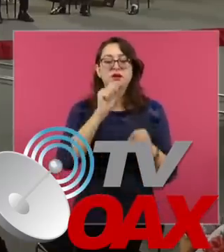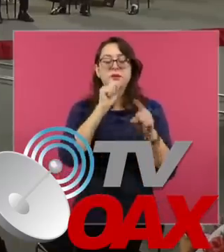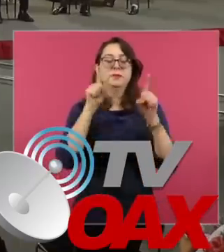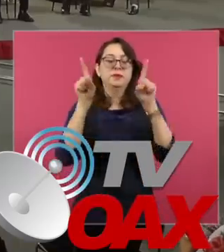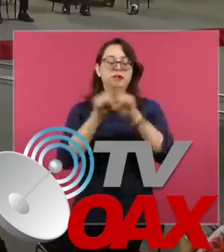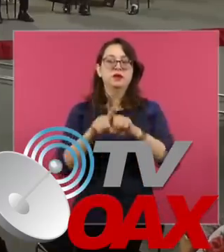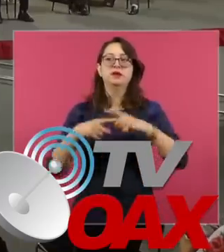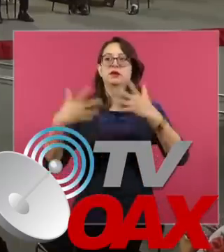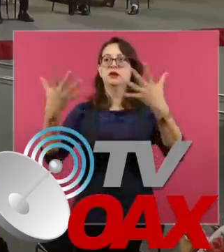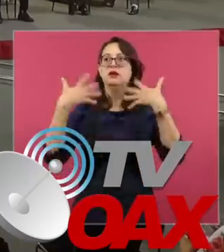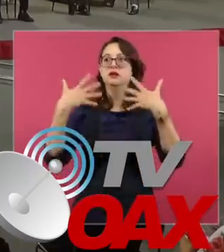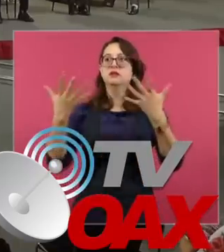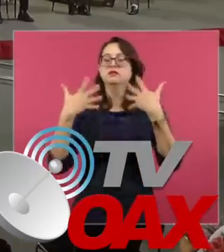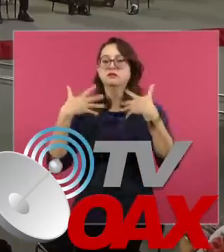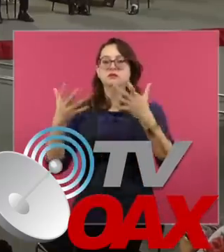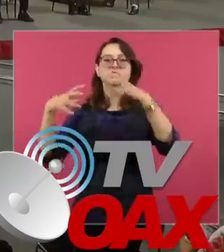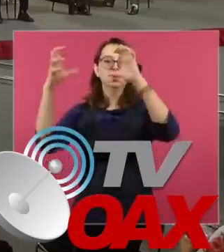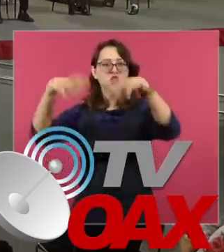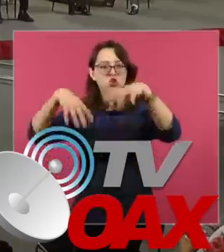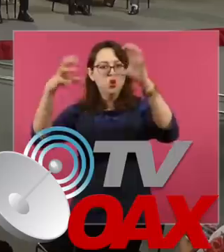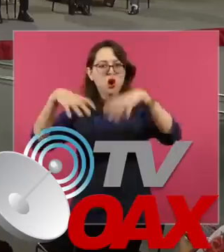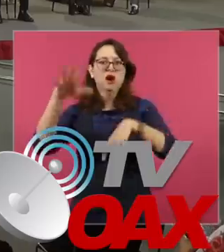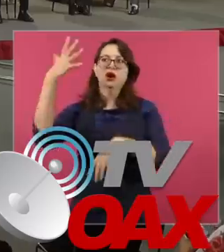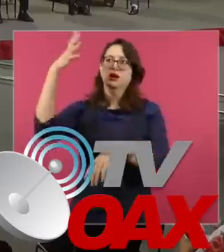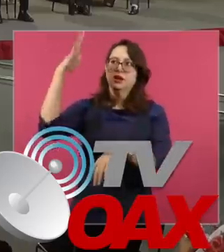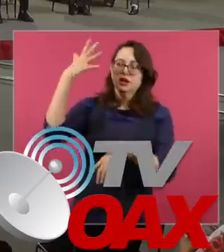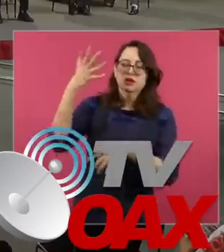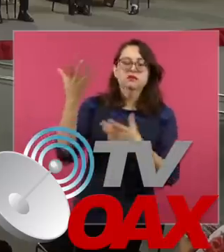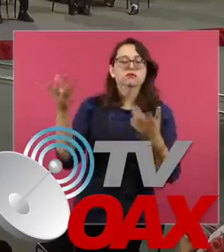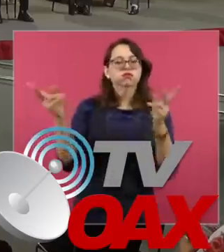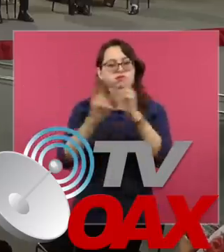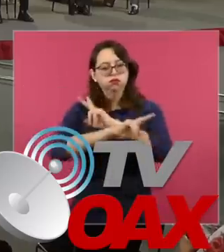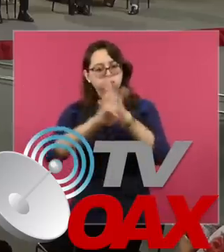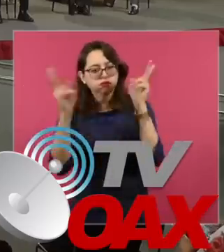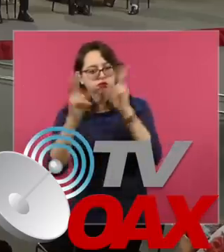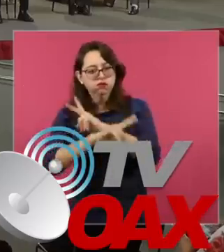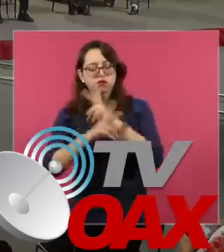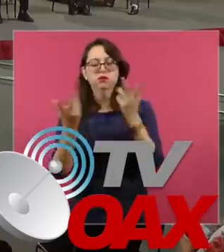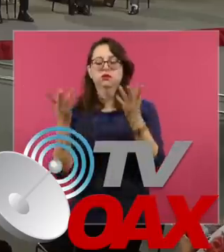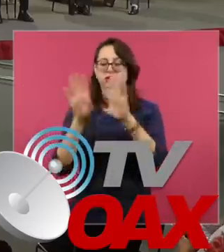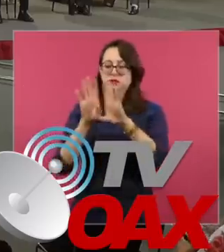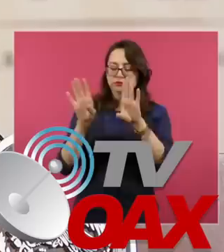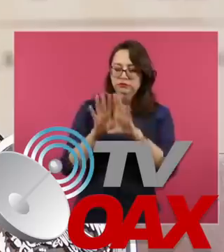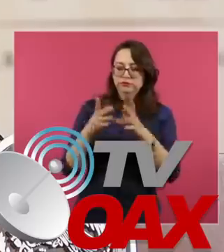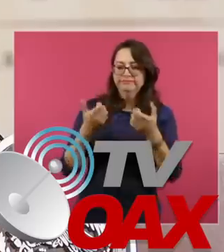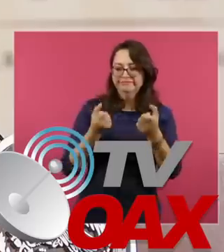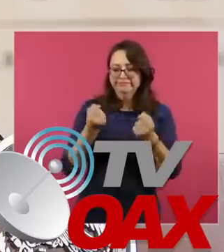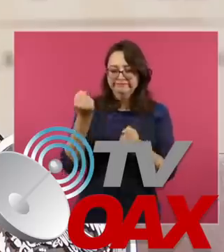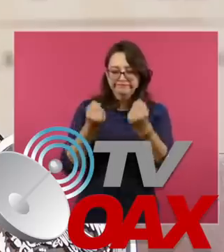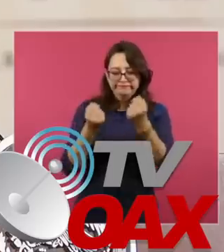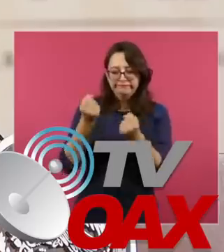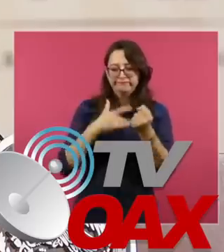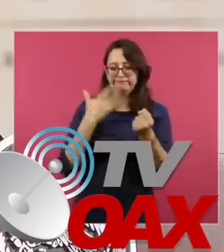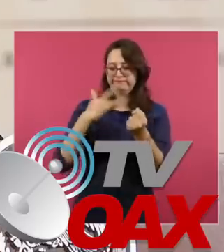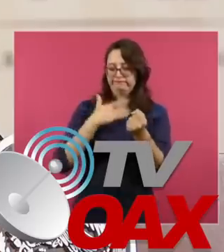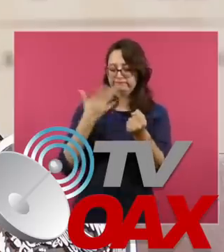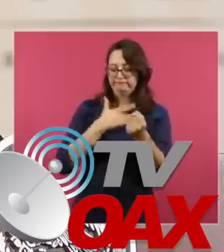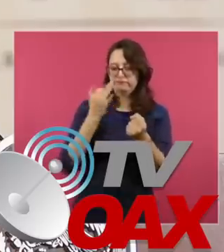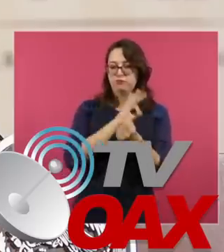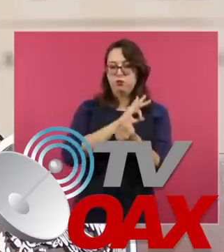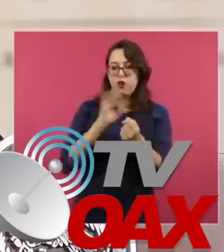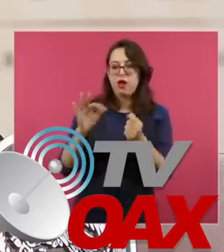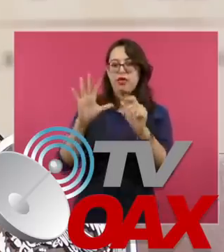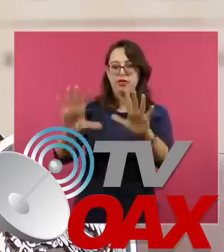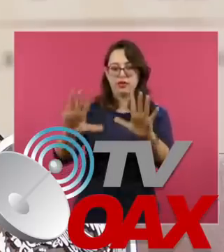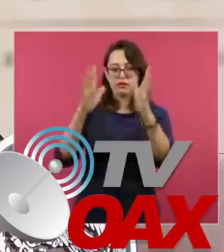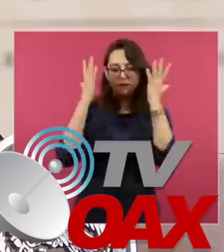distintas condiciones de medio ambiente para ver en dónde está indicado cada kilómetro, para ver en dónde se puede ir, a qué velocidad,